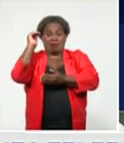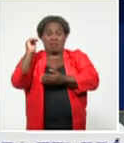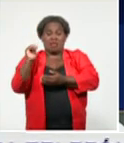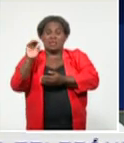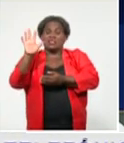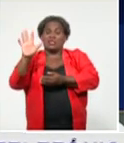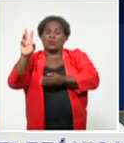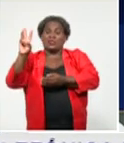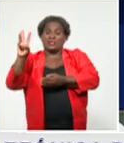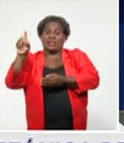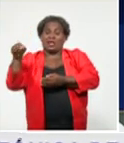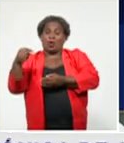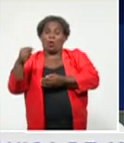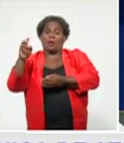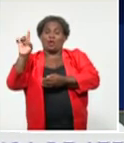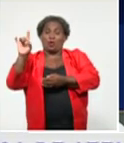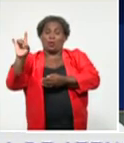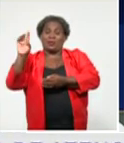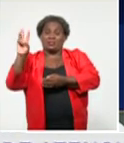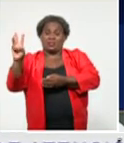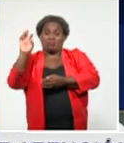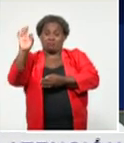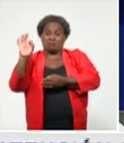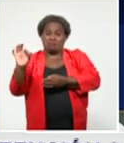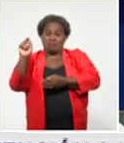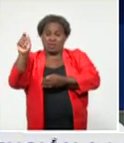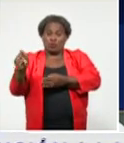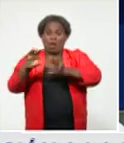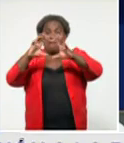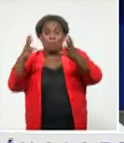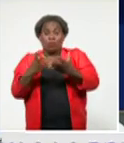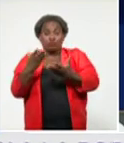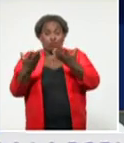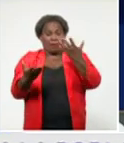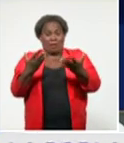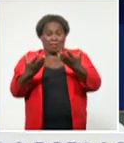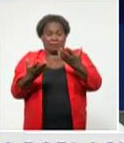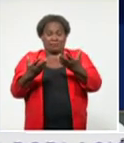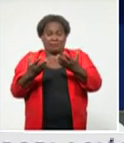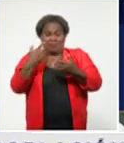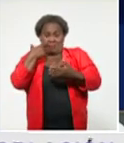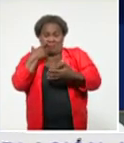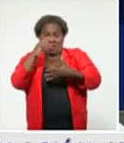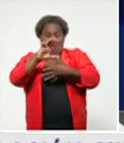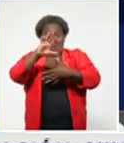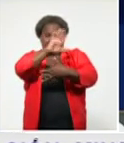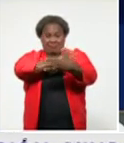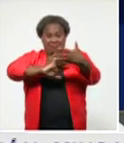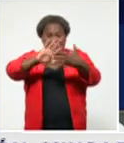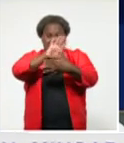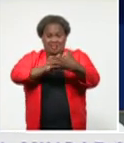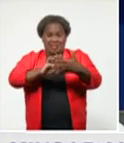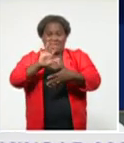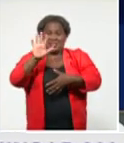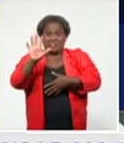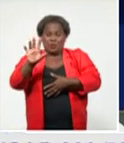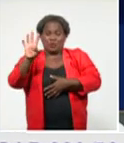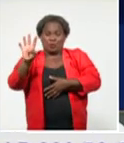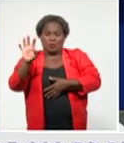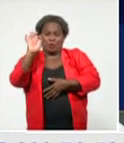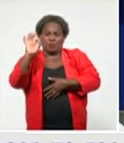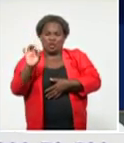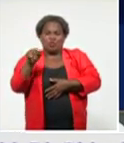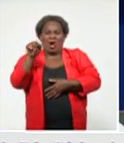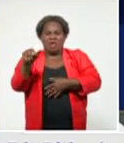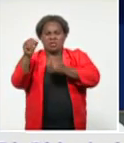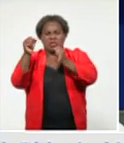53,93% de todos los casos del mundo, fíjese que nos mantenemos ahí prácticamente en el 54% de todos los